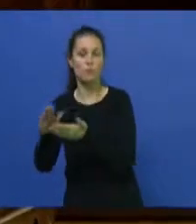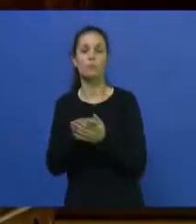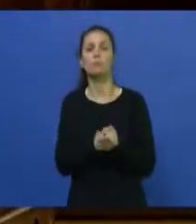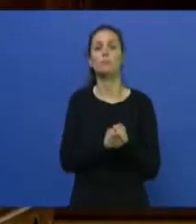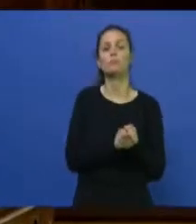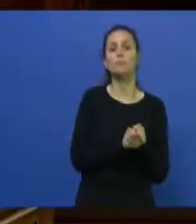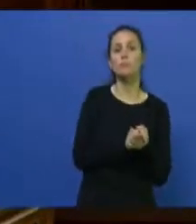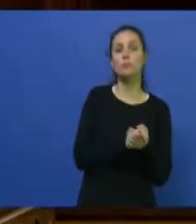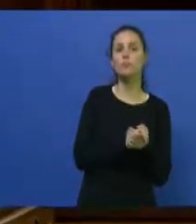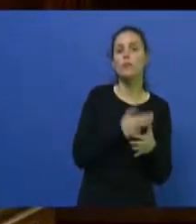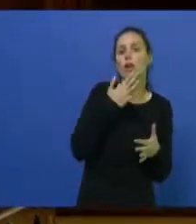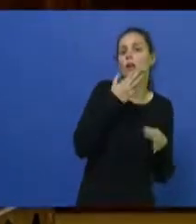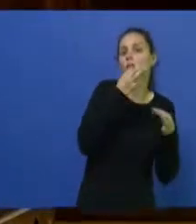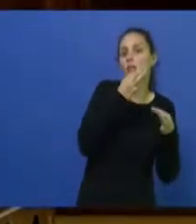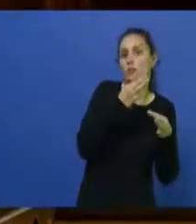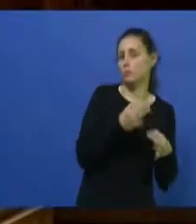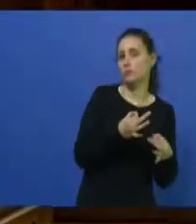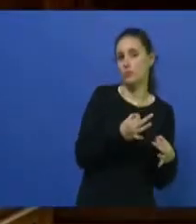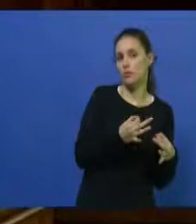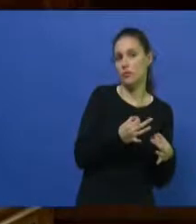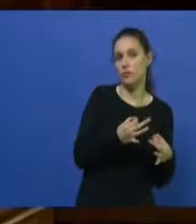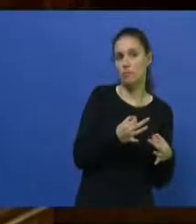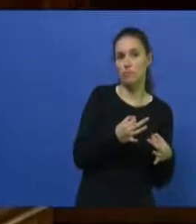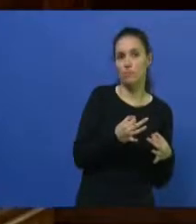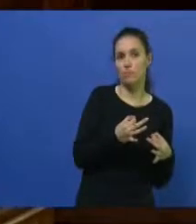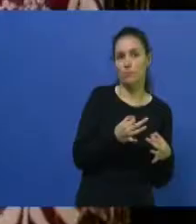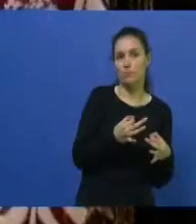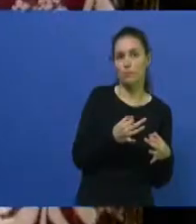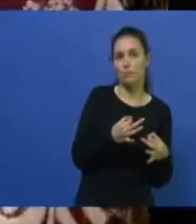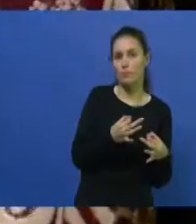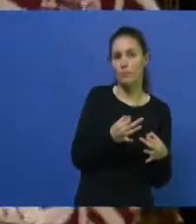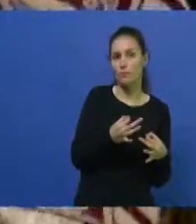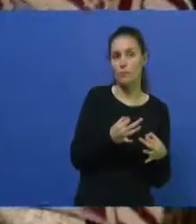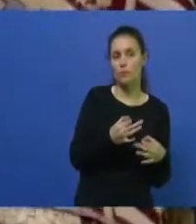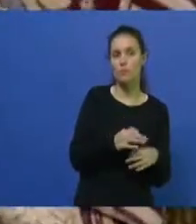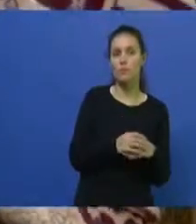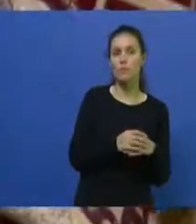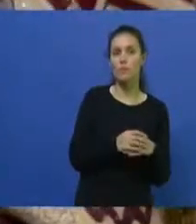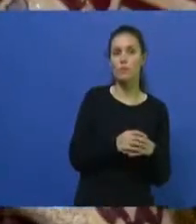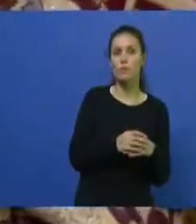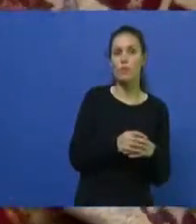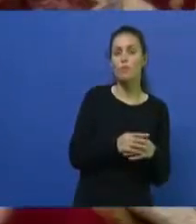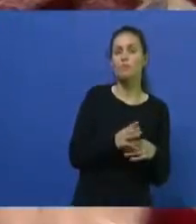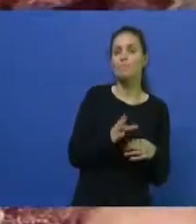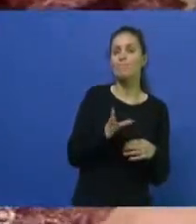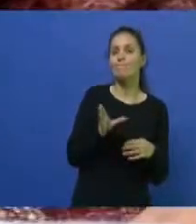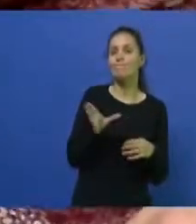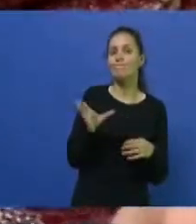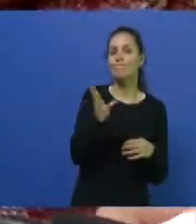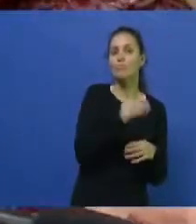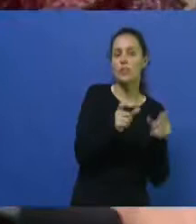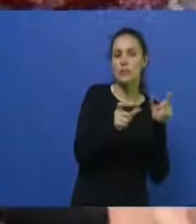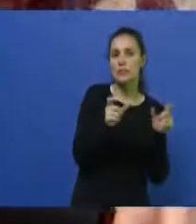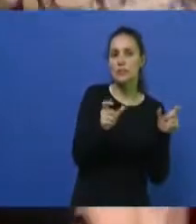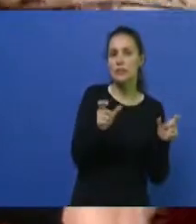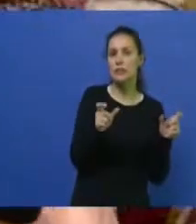digo la verdad, Héctor. Sí. Todo de alguna forma se tiran parte de la, del éxito.